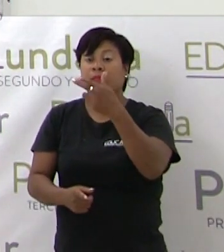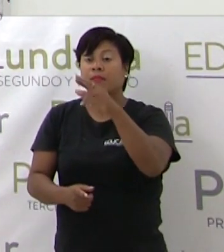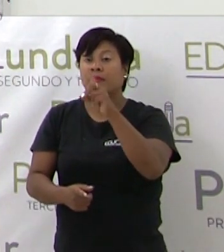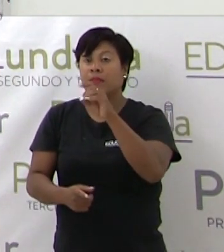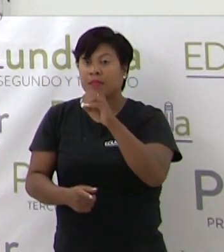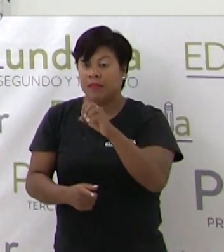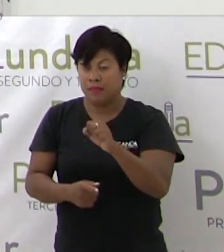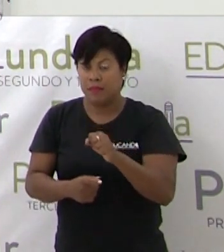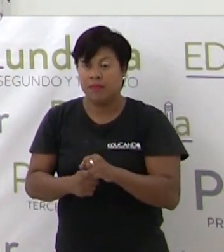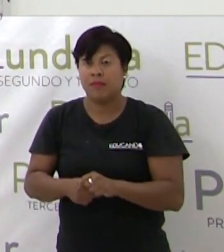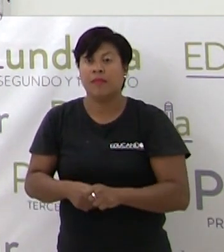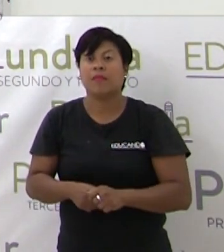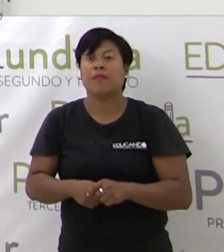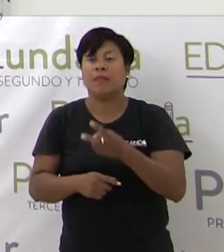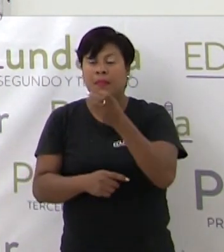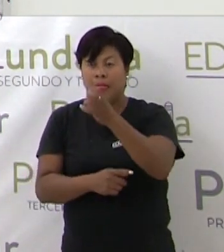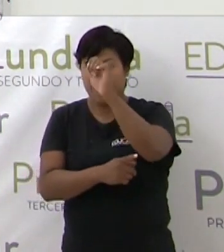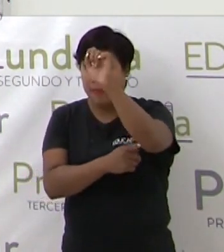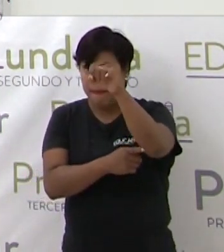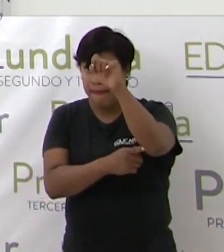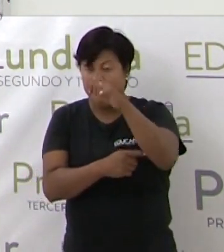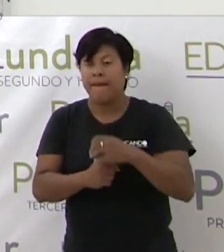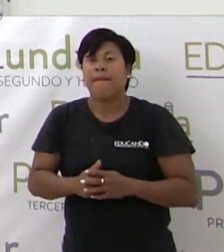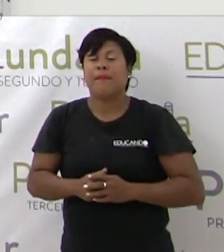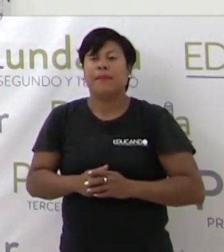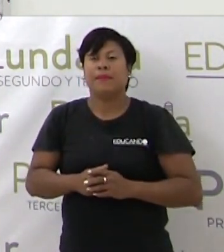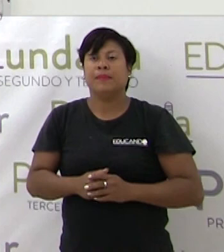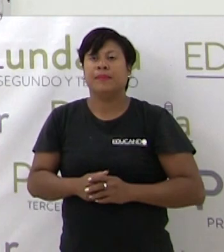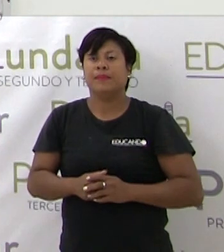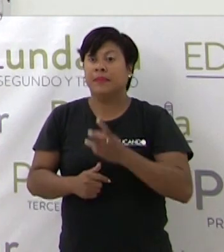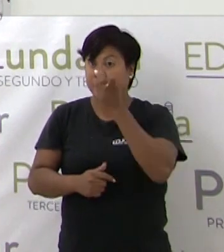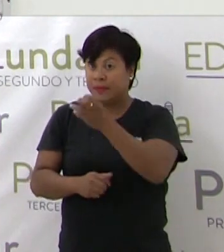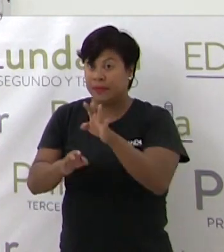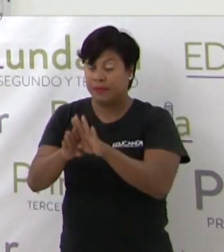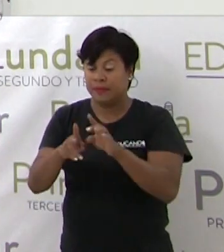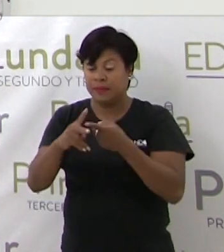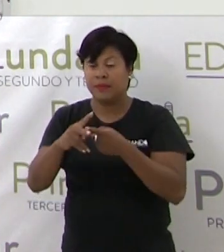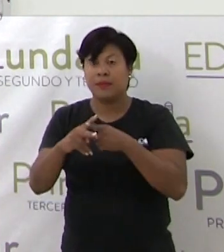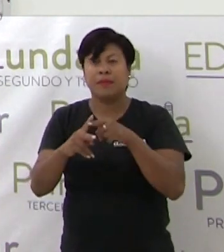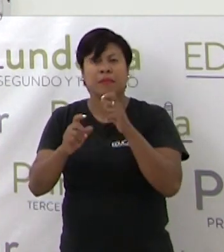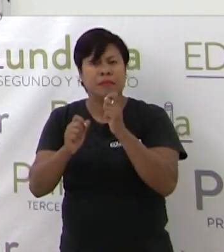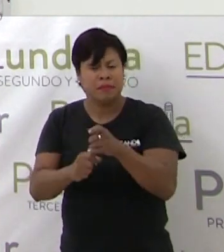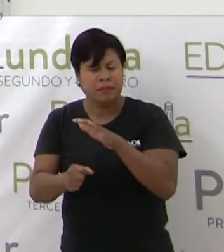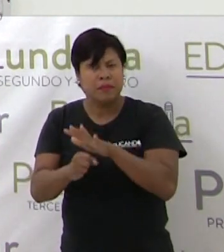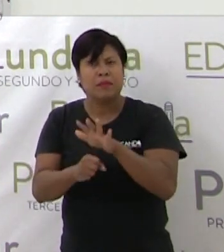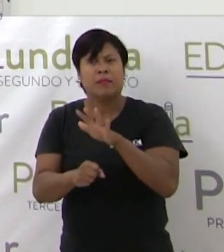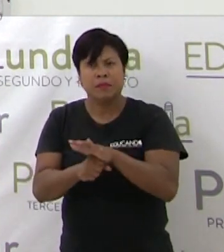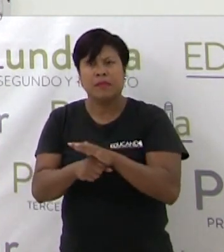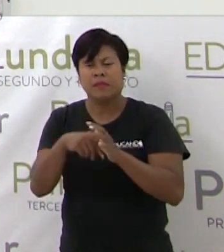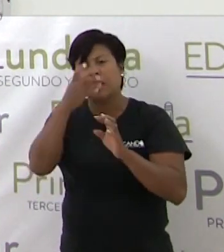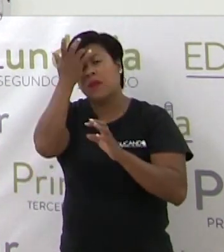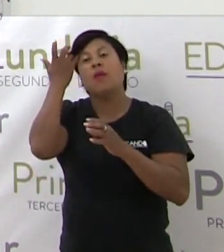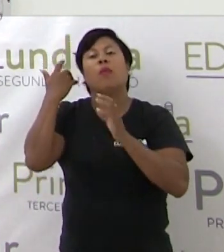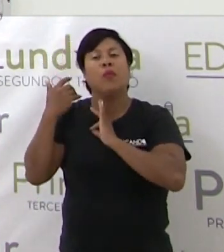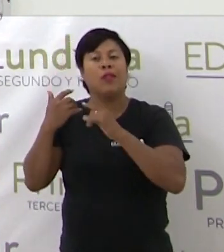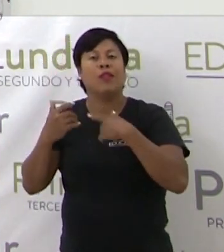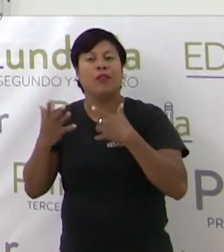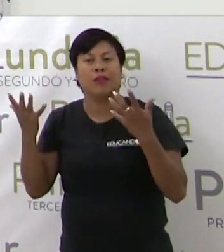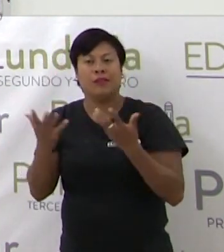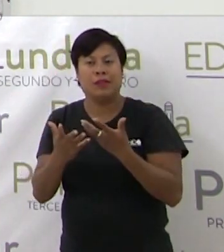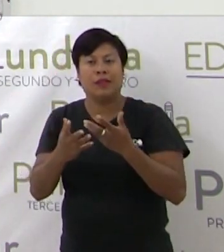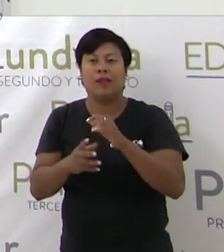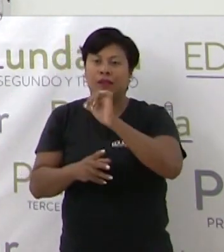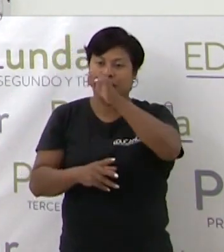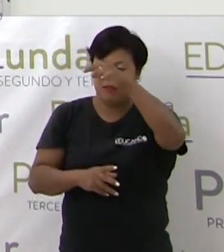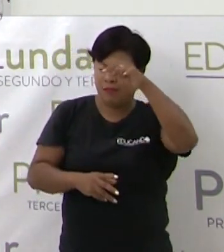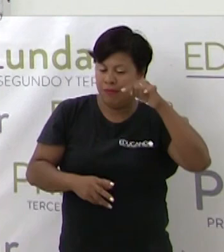grados. Marco acá. Con ese ángulo es suficiente, con ese ya puedo puedo trazar los